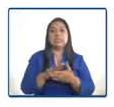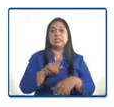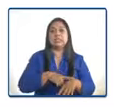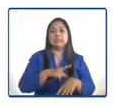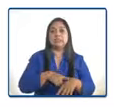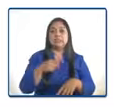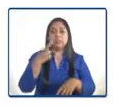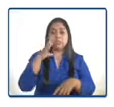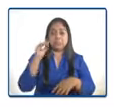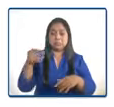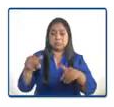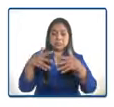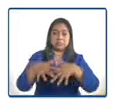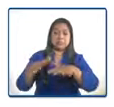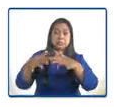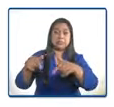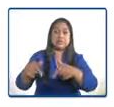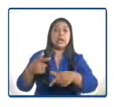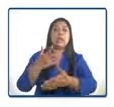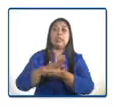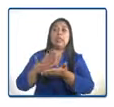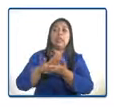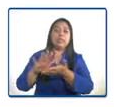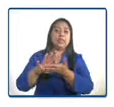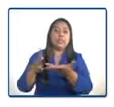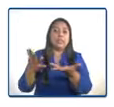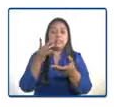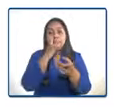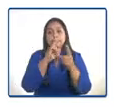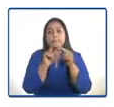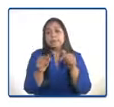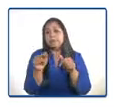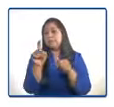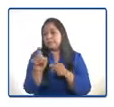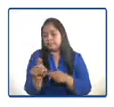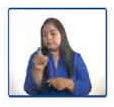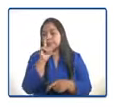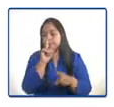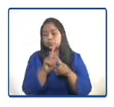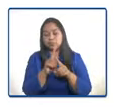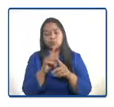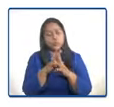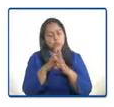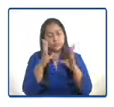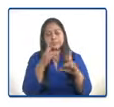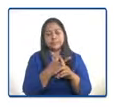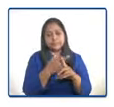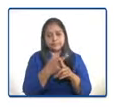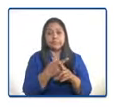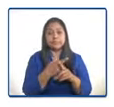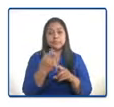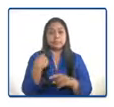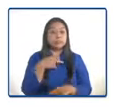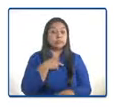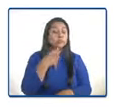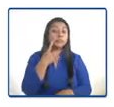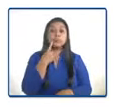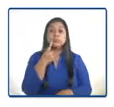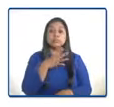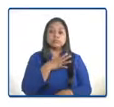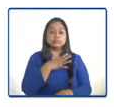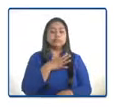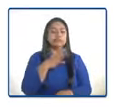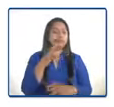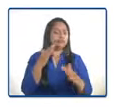un puerto. De tal manera de que tenemos un gran reto, nuestras autoridades tienen un gran